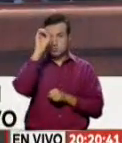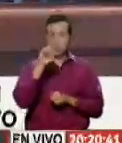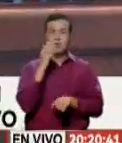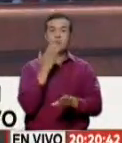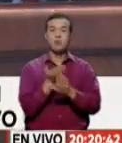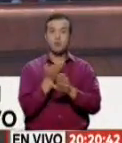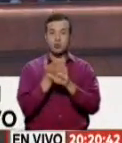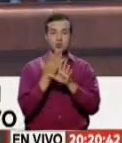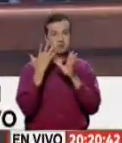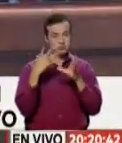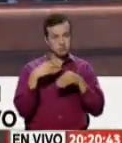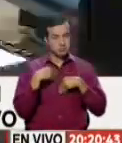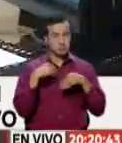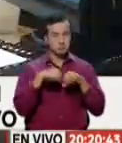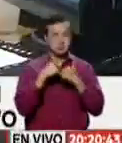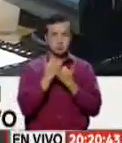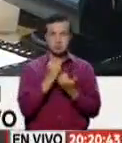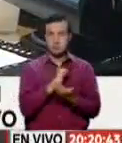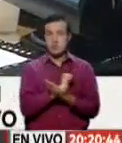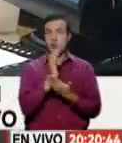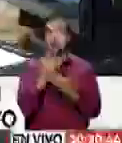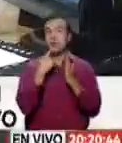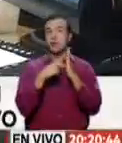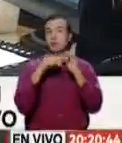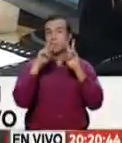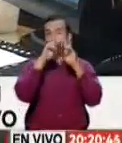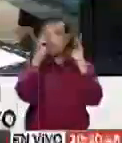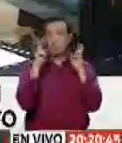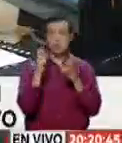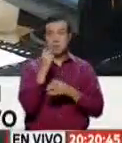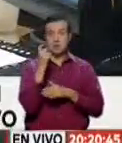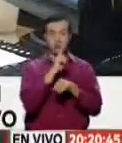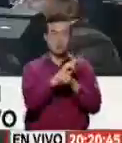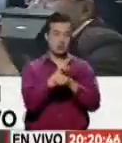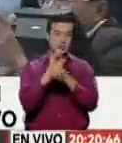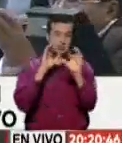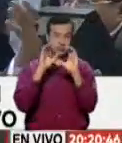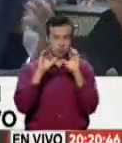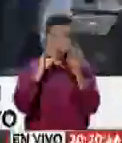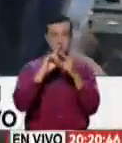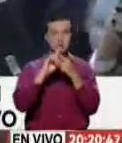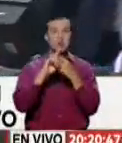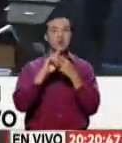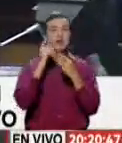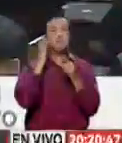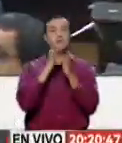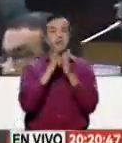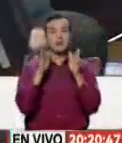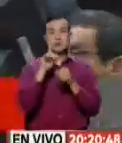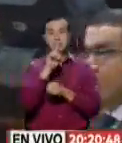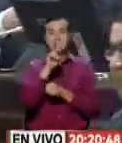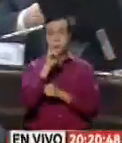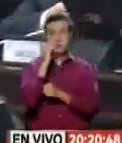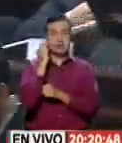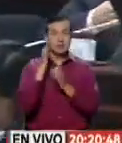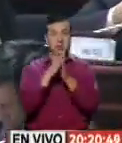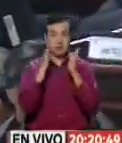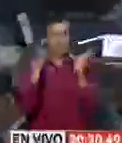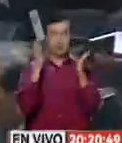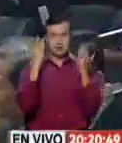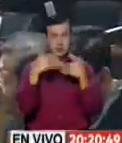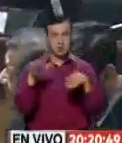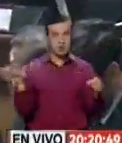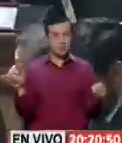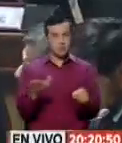propuestas fueron recogidas por la Asamblea. Por ejemplo, temas como la eliminación de la Supercom, la cual tiene un plazo de 120 días para